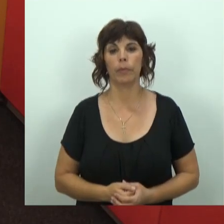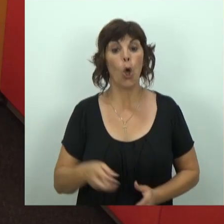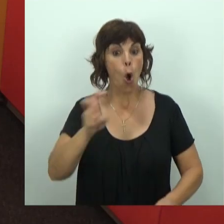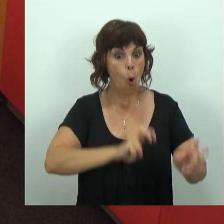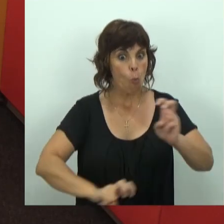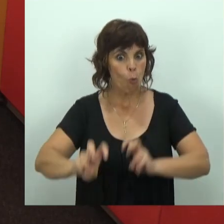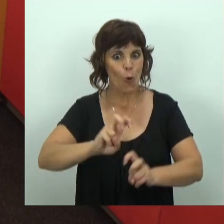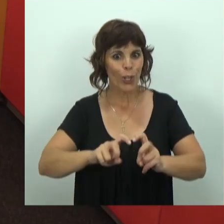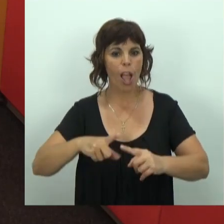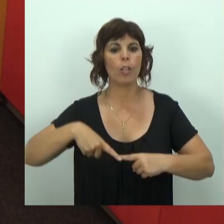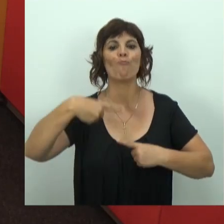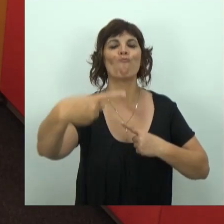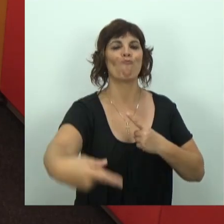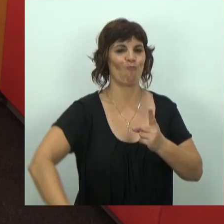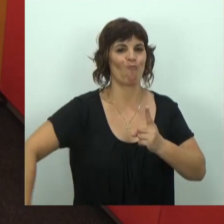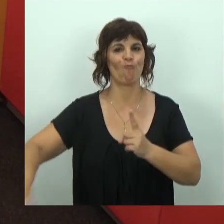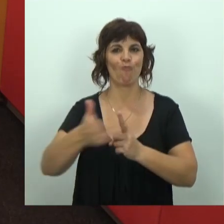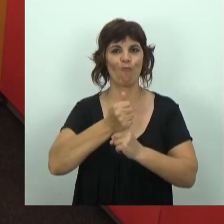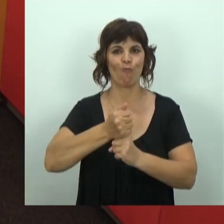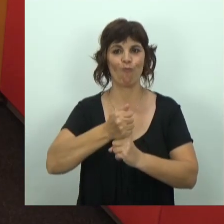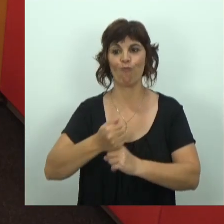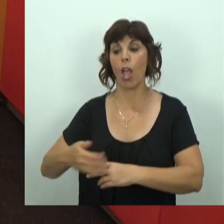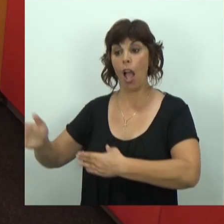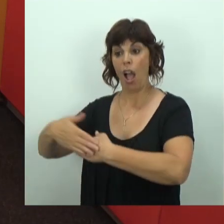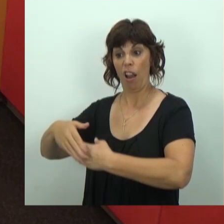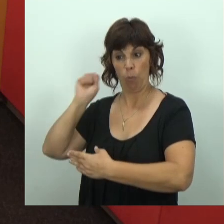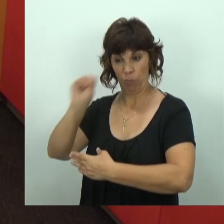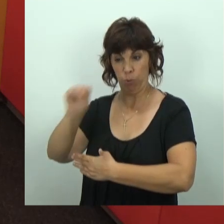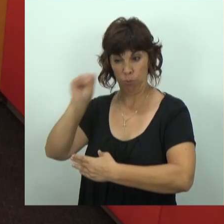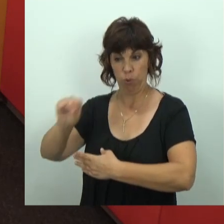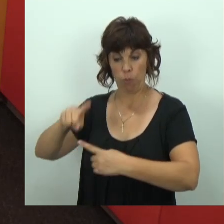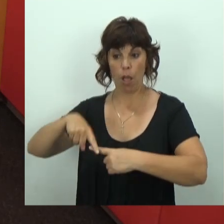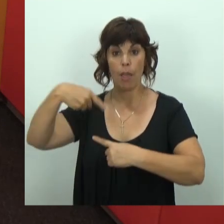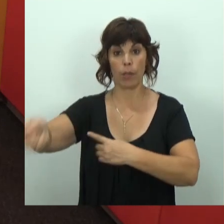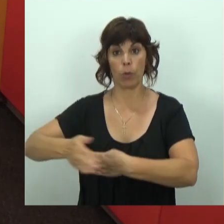Buscad y hallaréis. Llamad y se os abrirá.